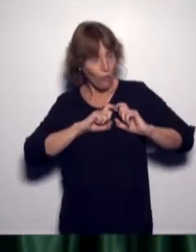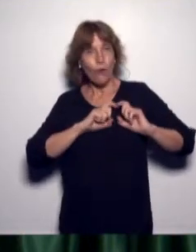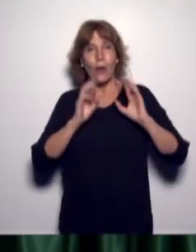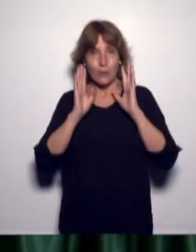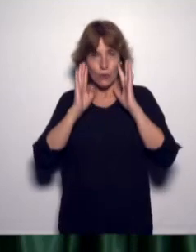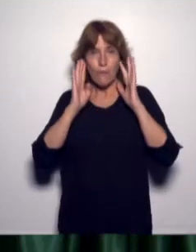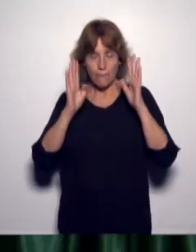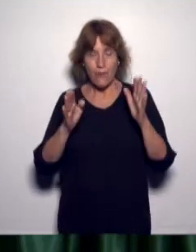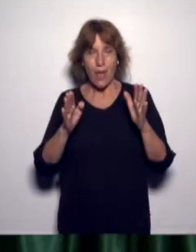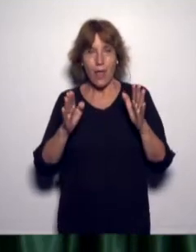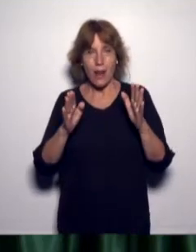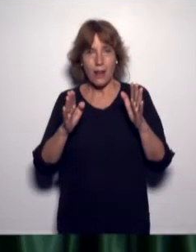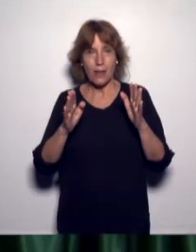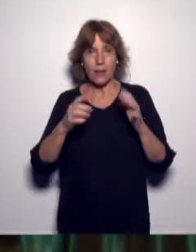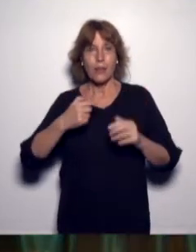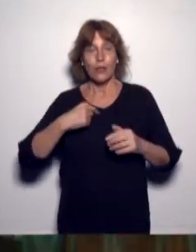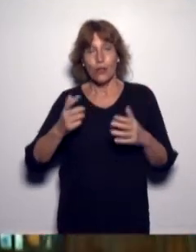corazón. Me